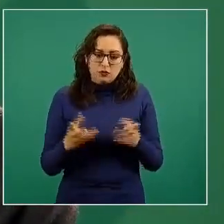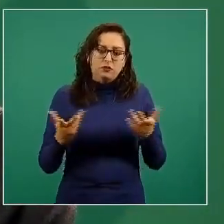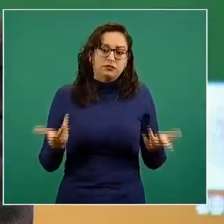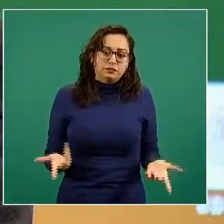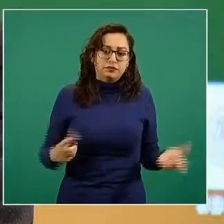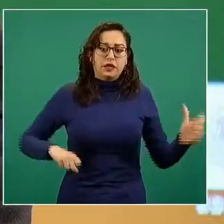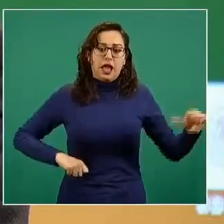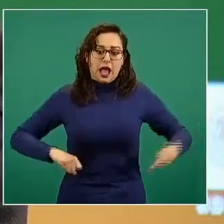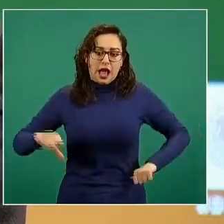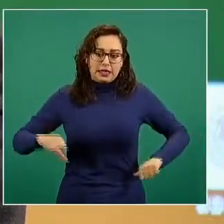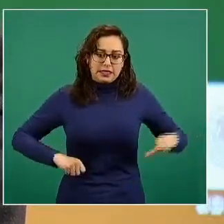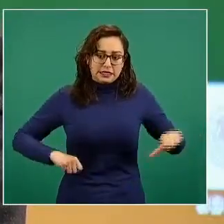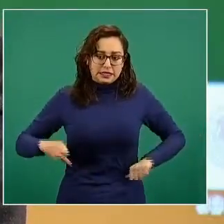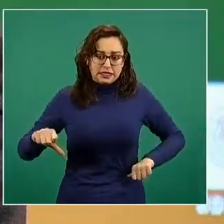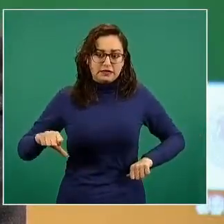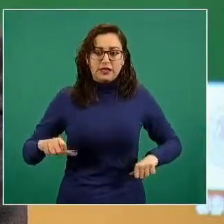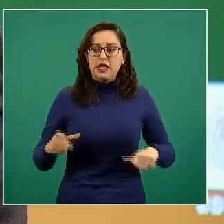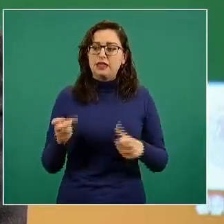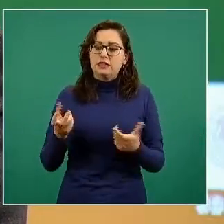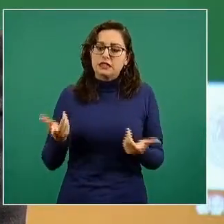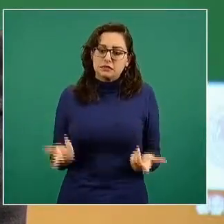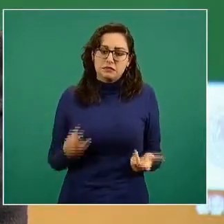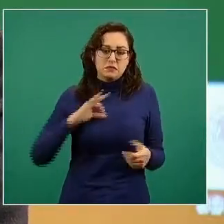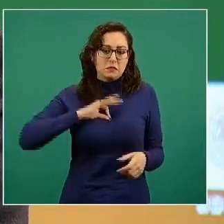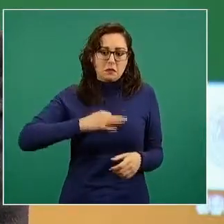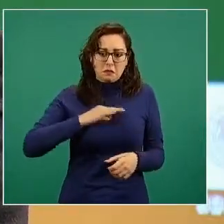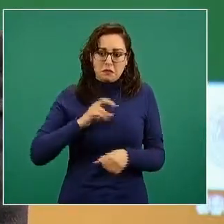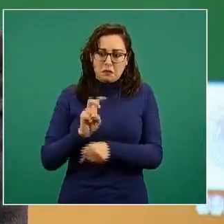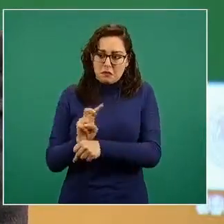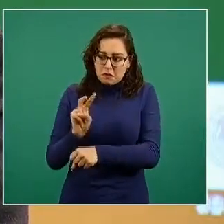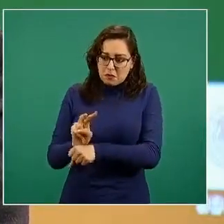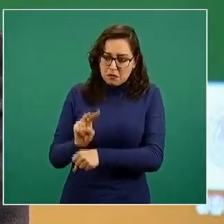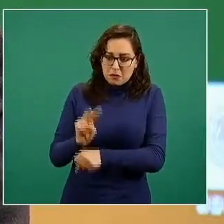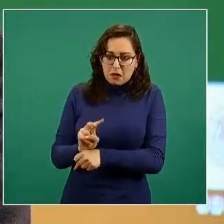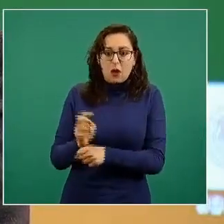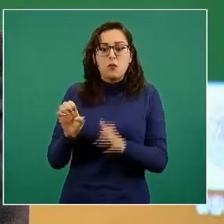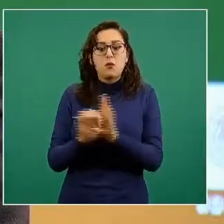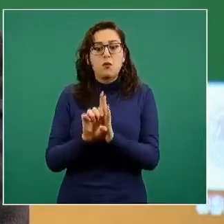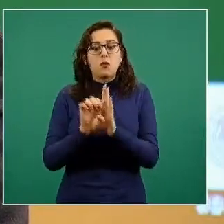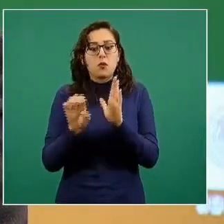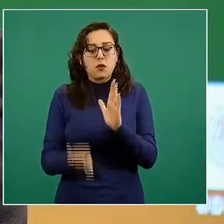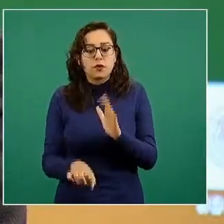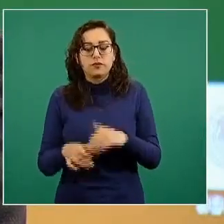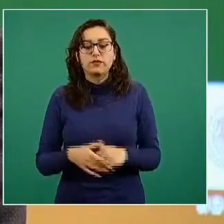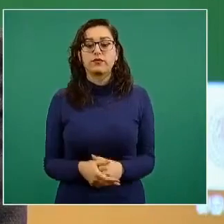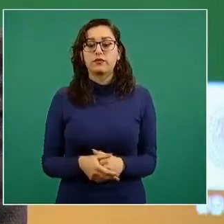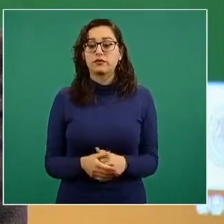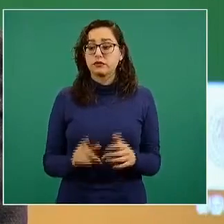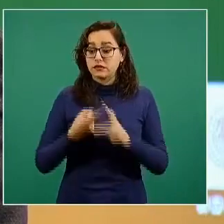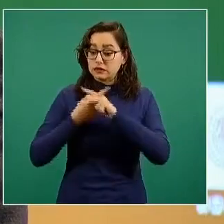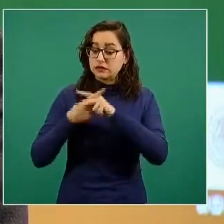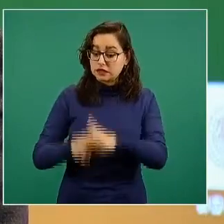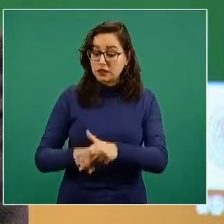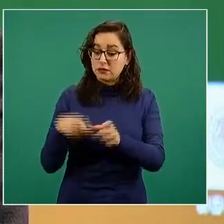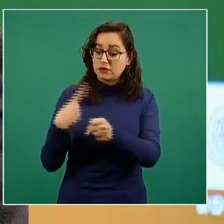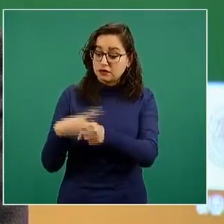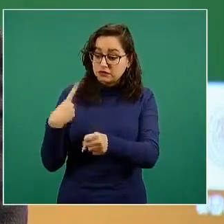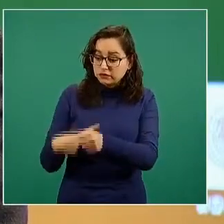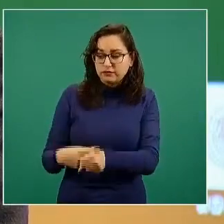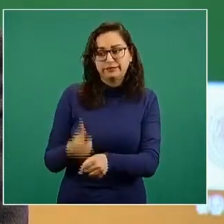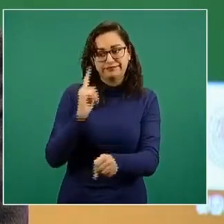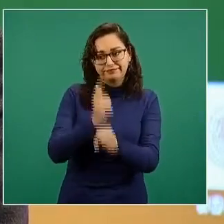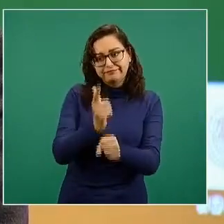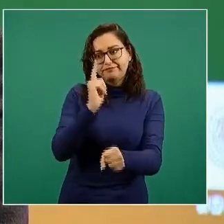son propias de la vigilancia epidemiológica, por ejemplo, la detección oportuna de personas enfermas,